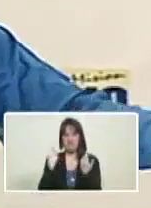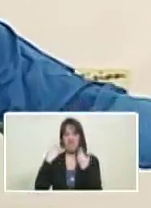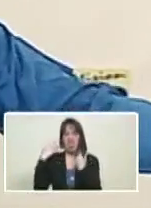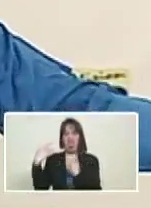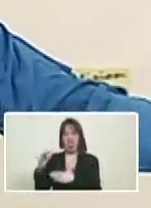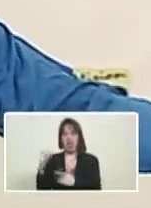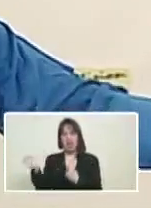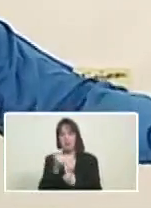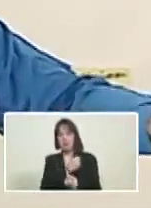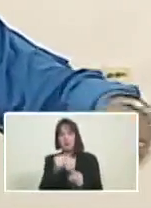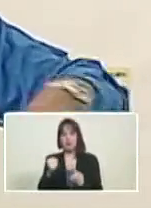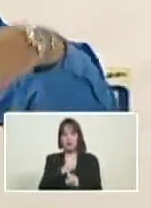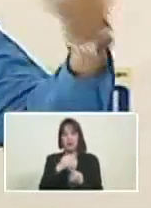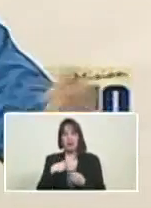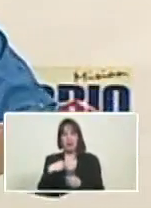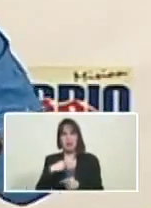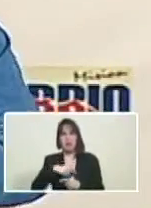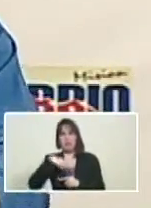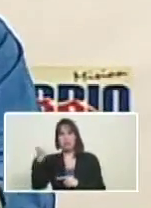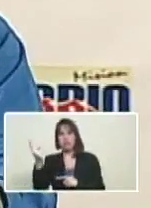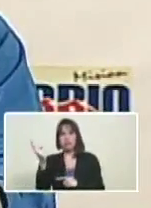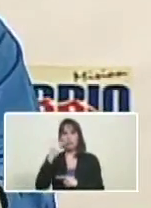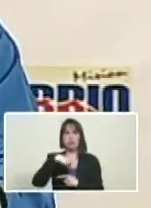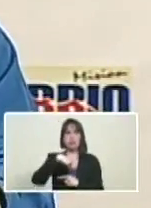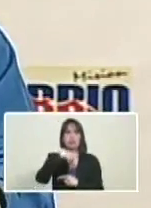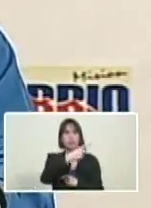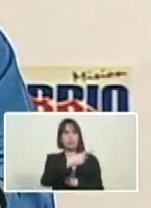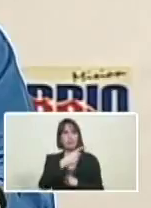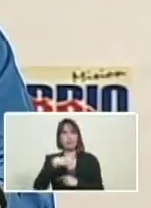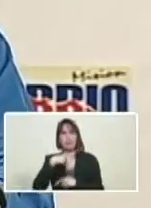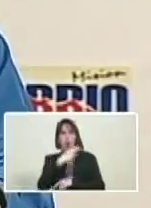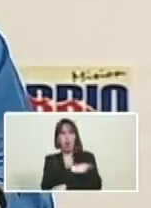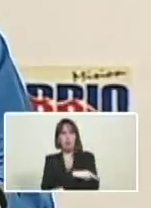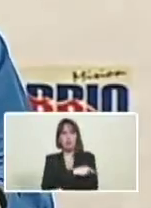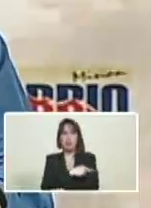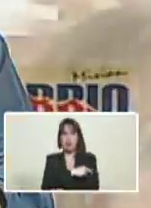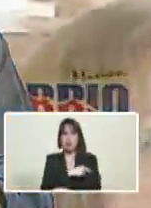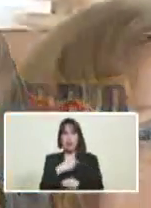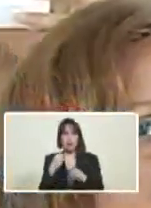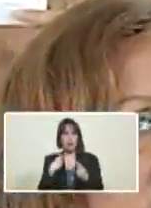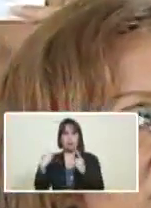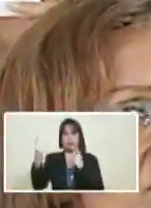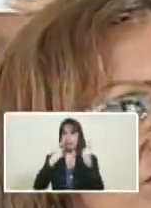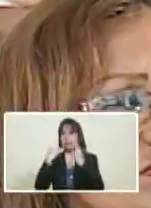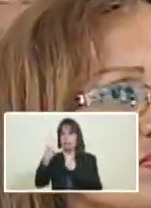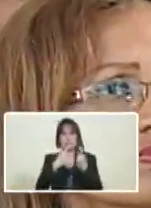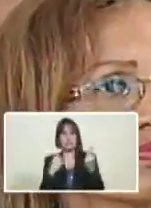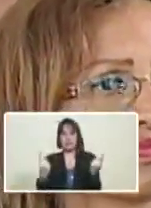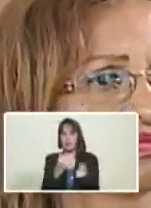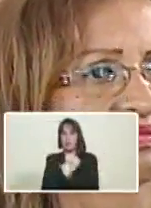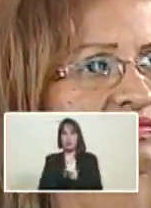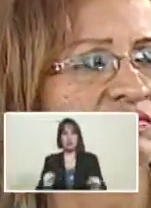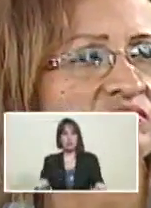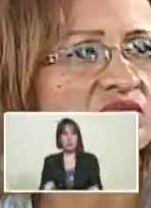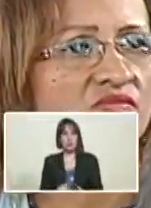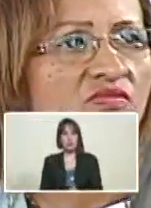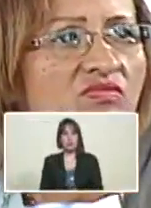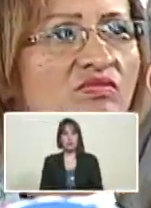¿Cómo es que llaman esto? Que la lanzan de un hospital al otro. La ruletean, carajo.